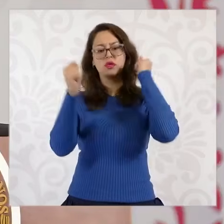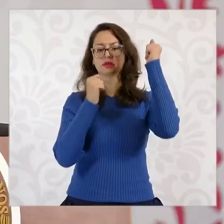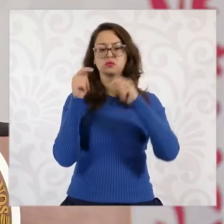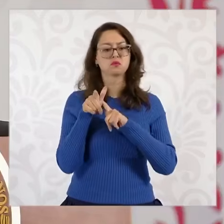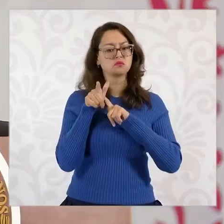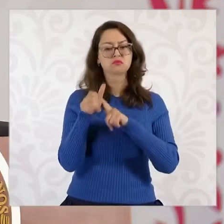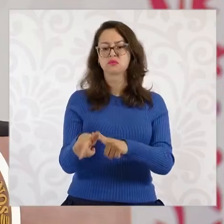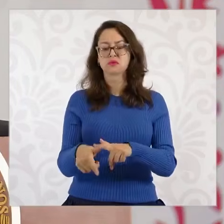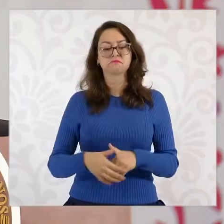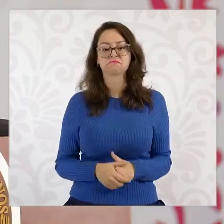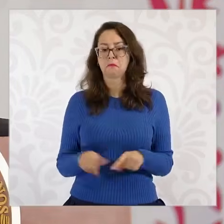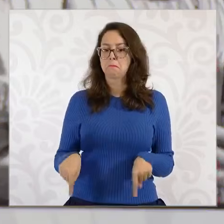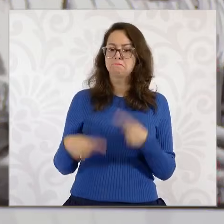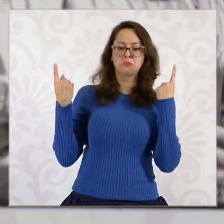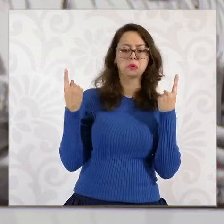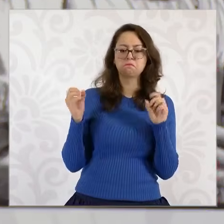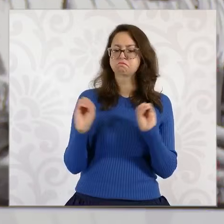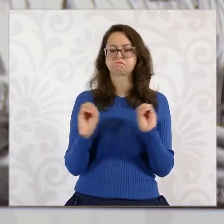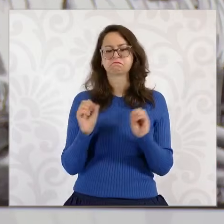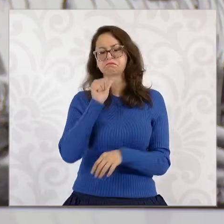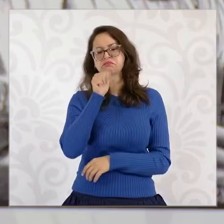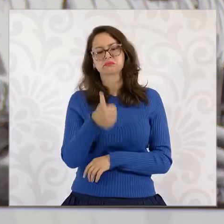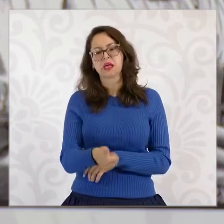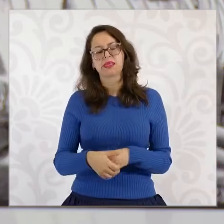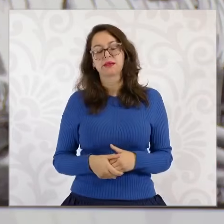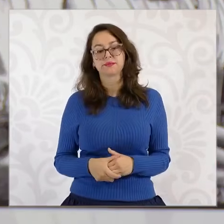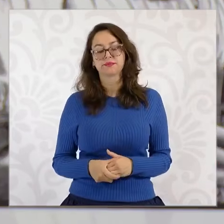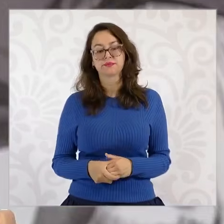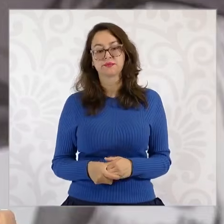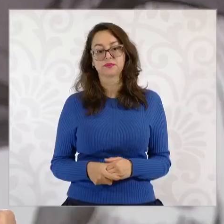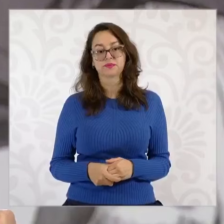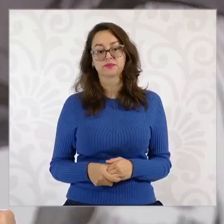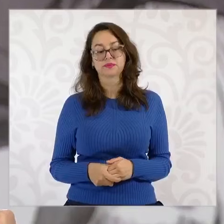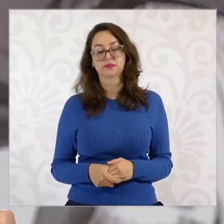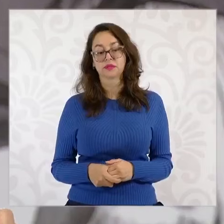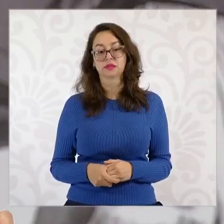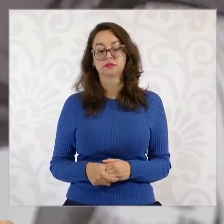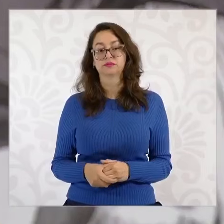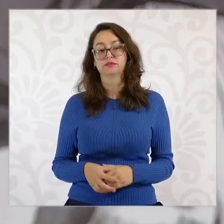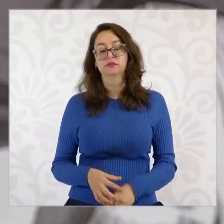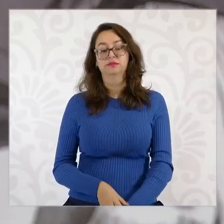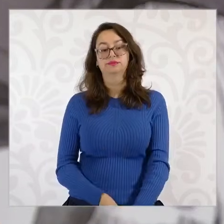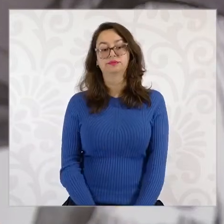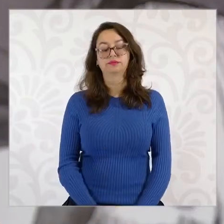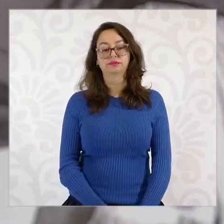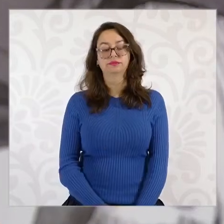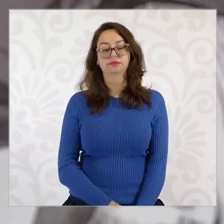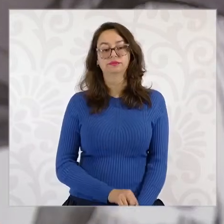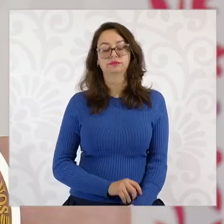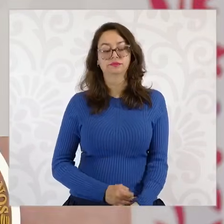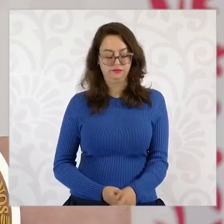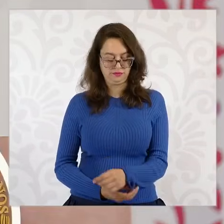continúa, es decir, nunca ha habido rompimiento de las relaciones. Lo que hay es una interpretación